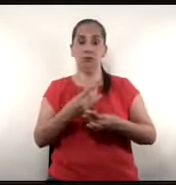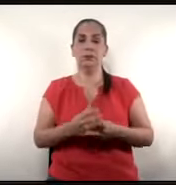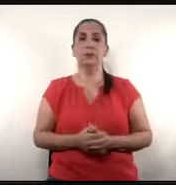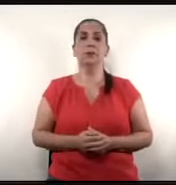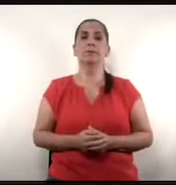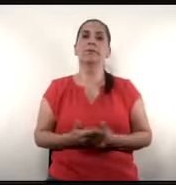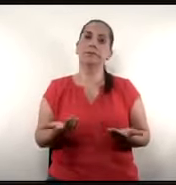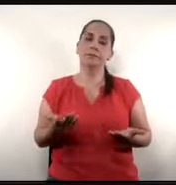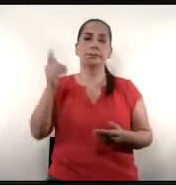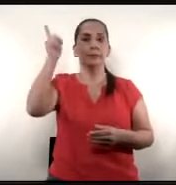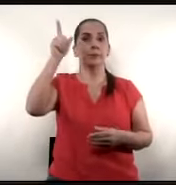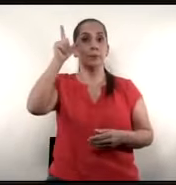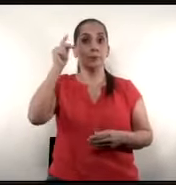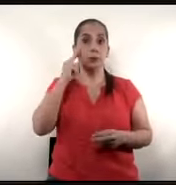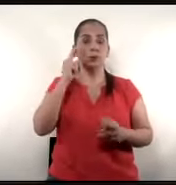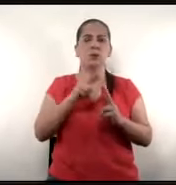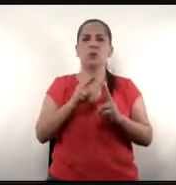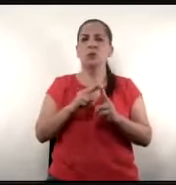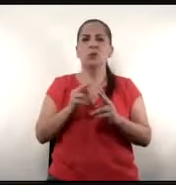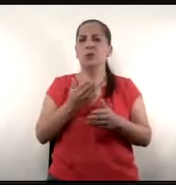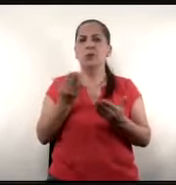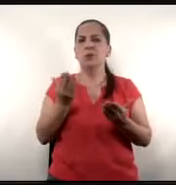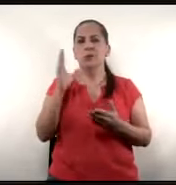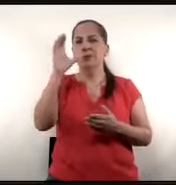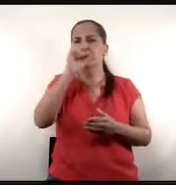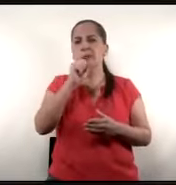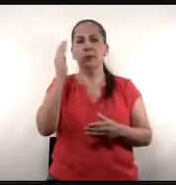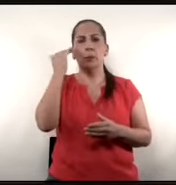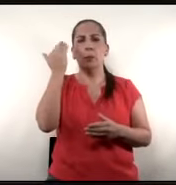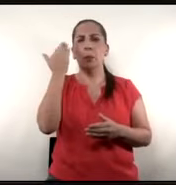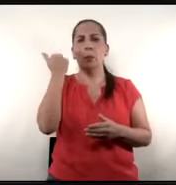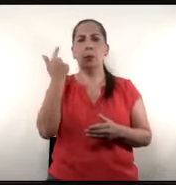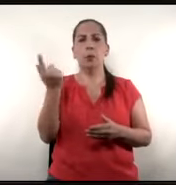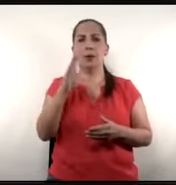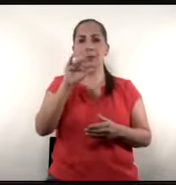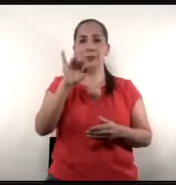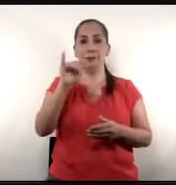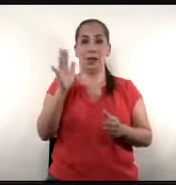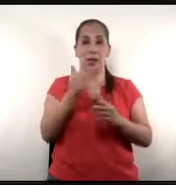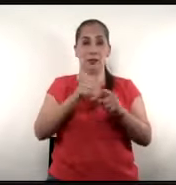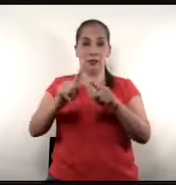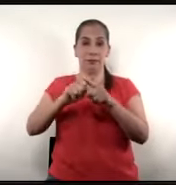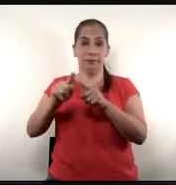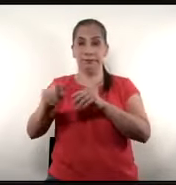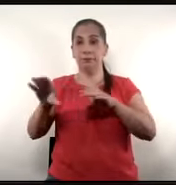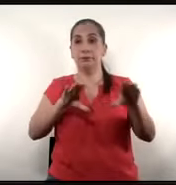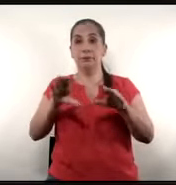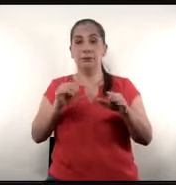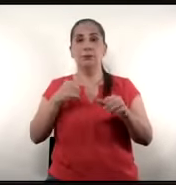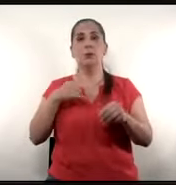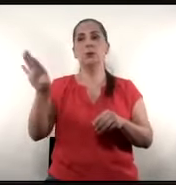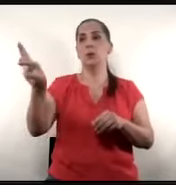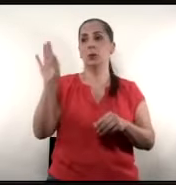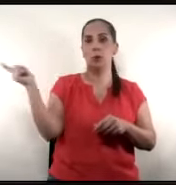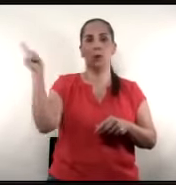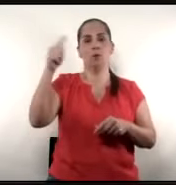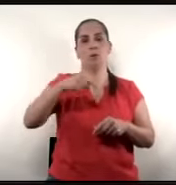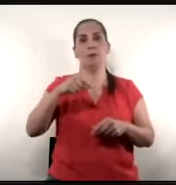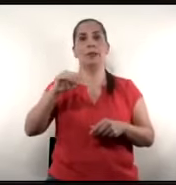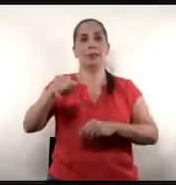Y por supuesto que para conocer por qué es que el CEFIA desarrolla este tipo de iniciativas, es que invito a que nos acompañe al escenario a la